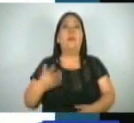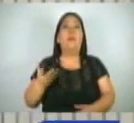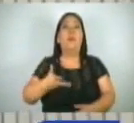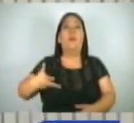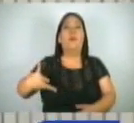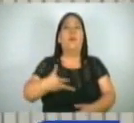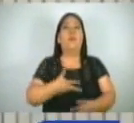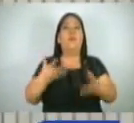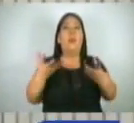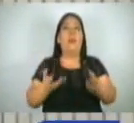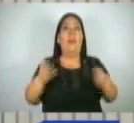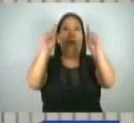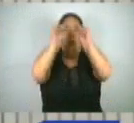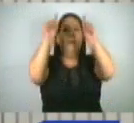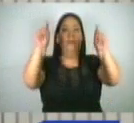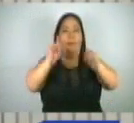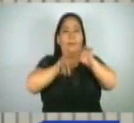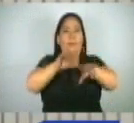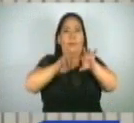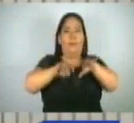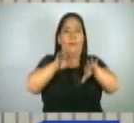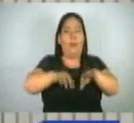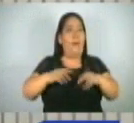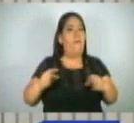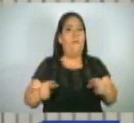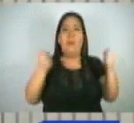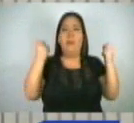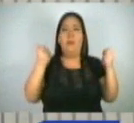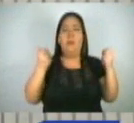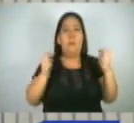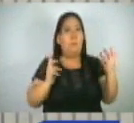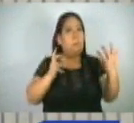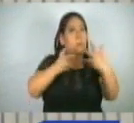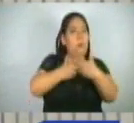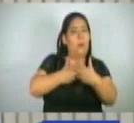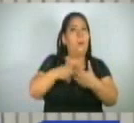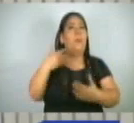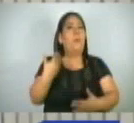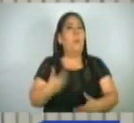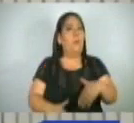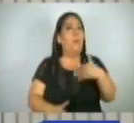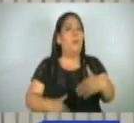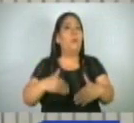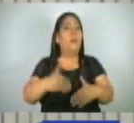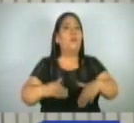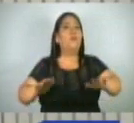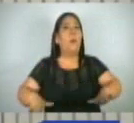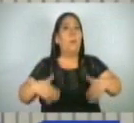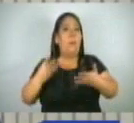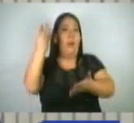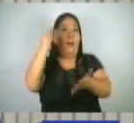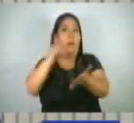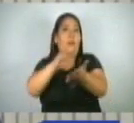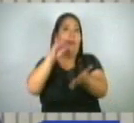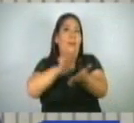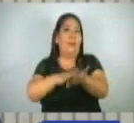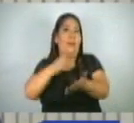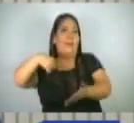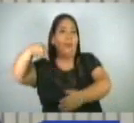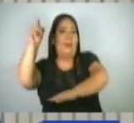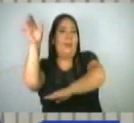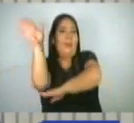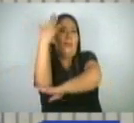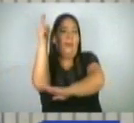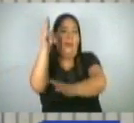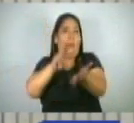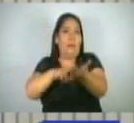nuevo sitio web, sea un poco más amigable, un poco más eficiente en cuanto al proceso para programar la cita. También tenemos un